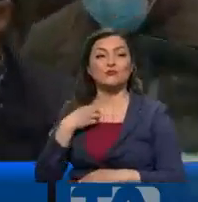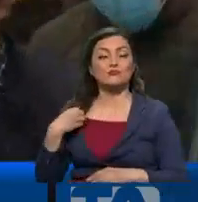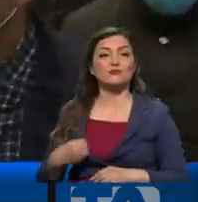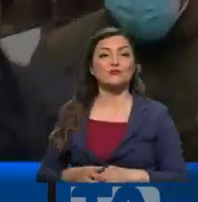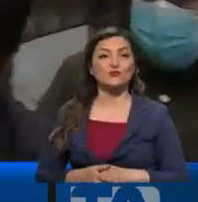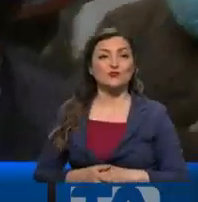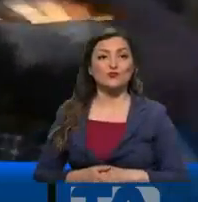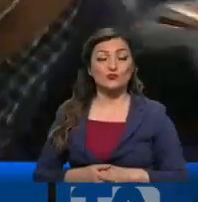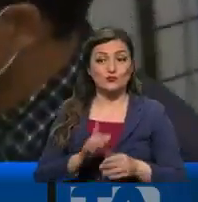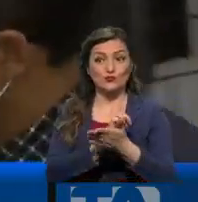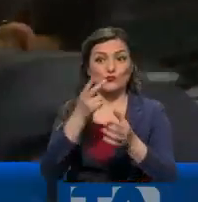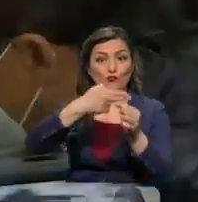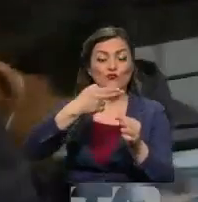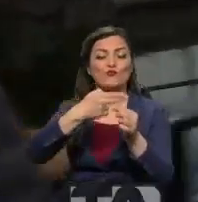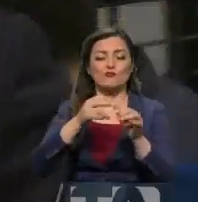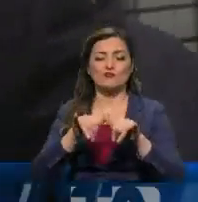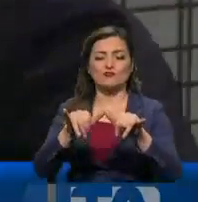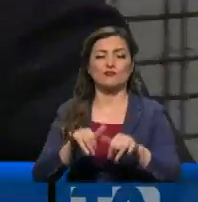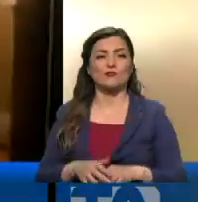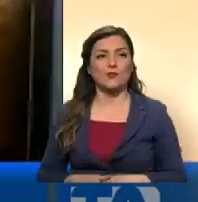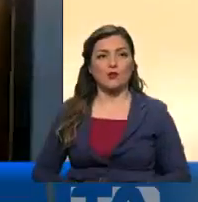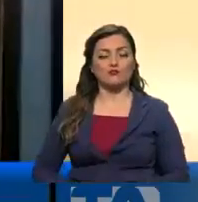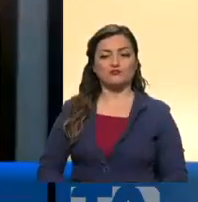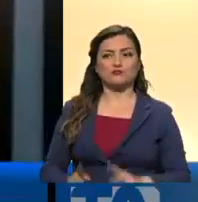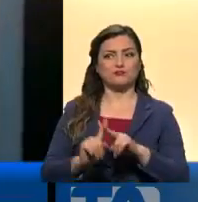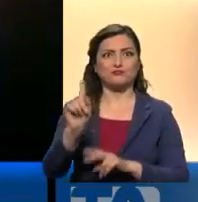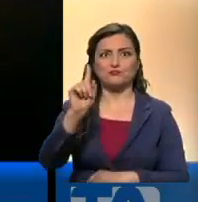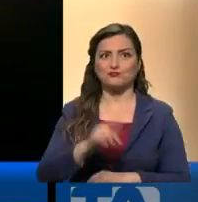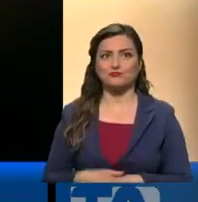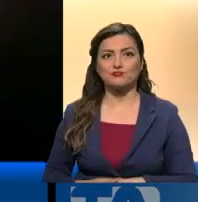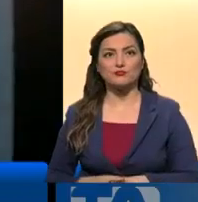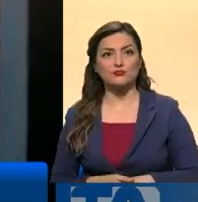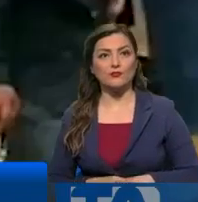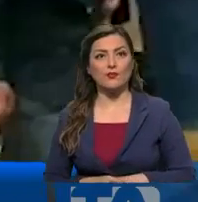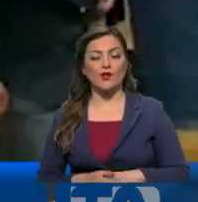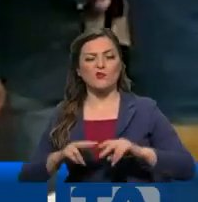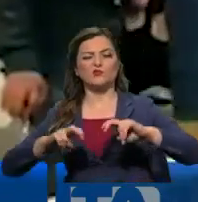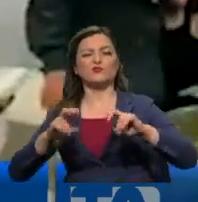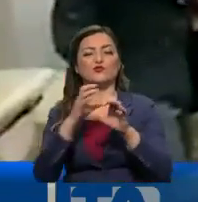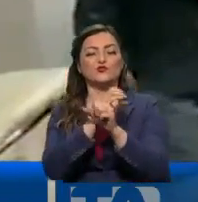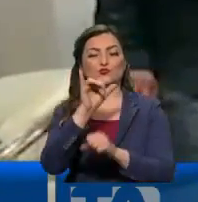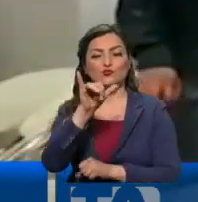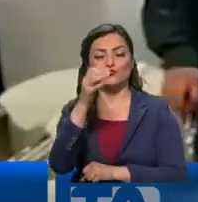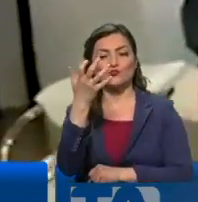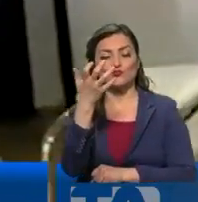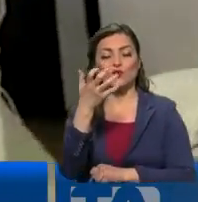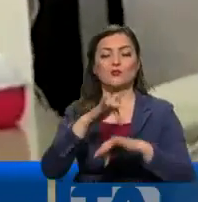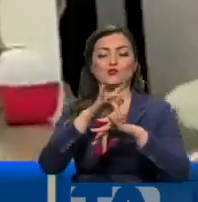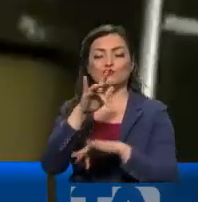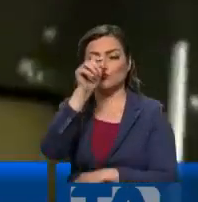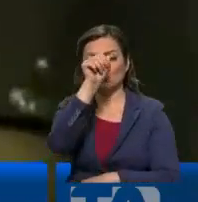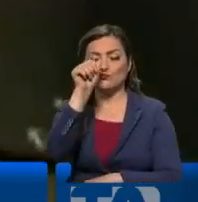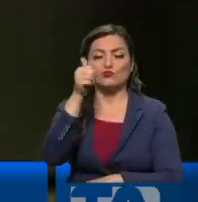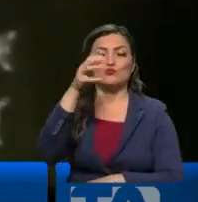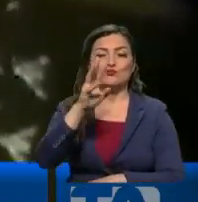para garantizar la comparecencia del implicado en la causa. Este hecho, que se investiga, habría ocurrido entre la noche del sábado 15 y madrugada del